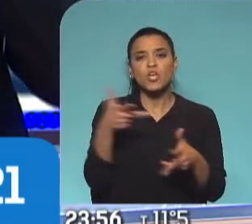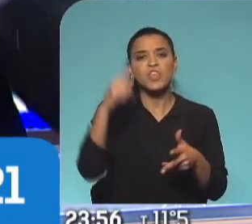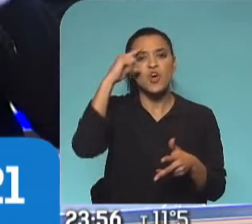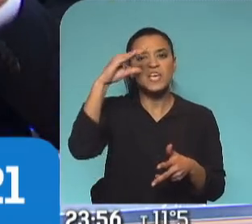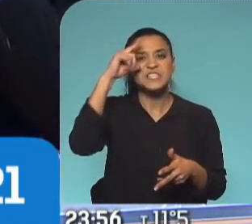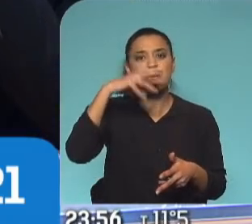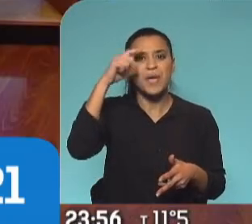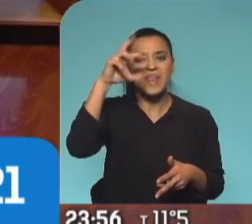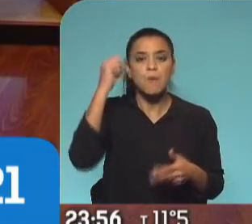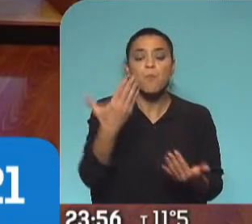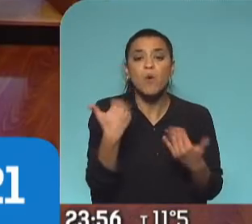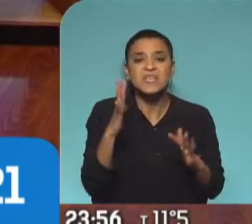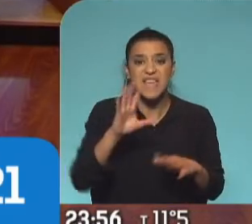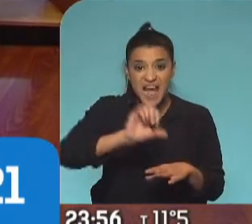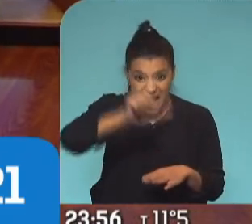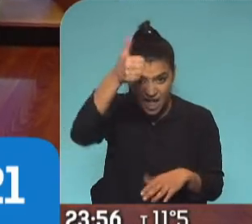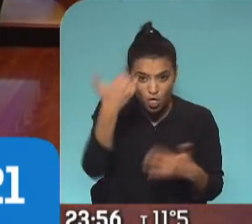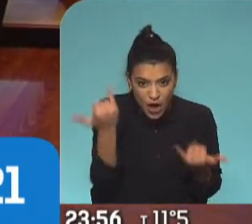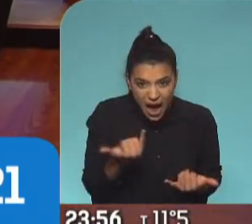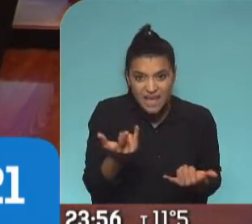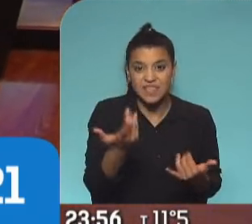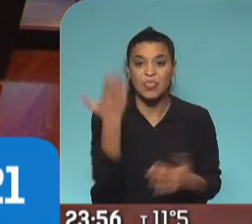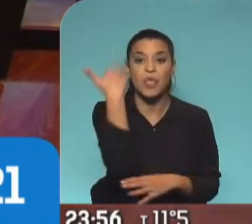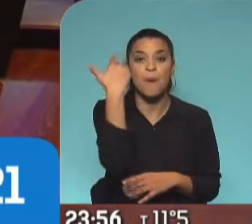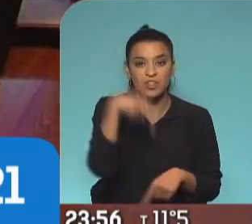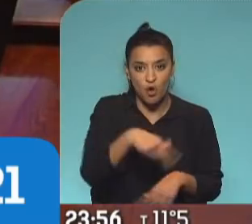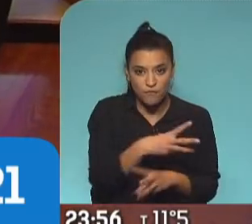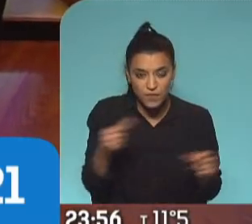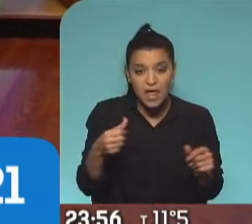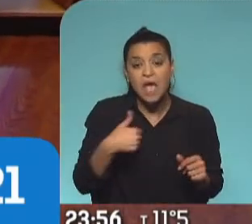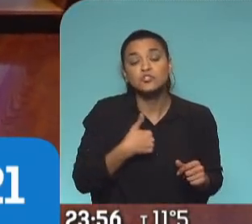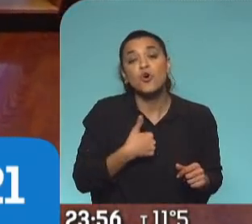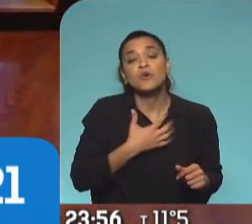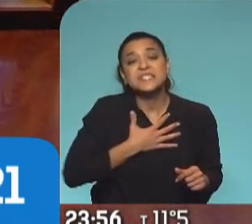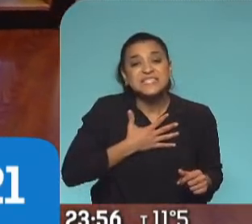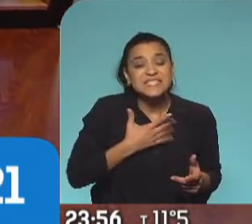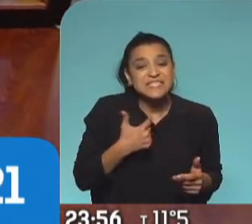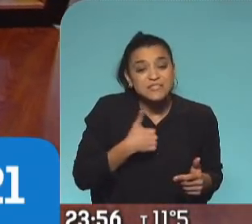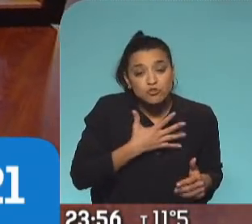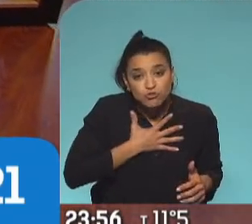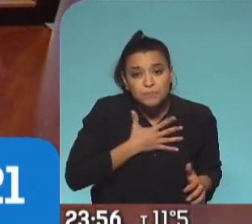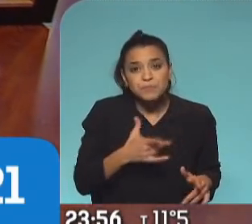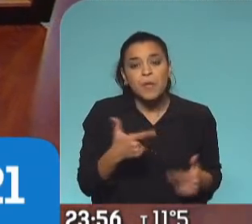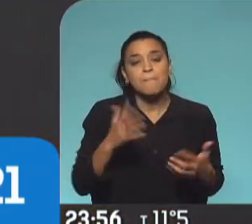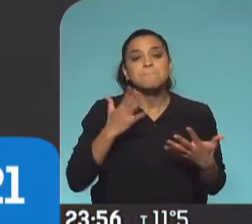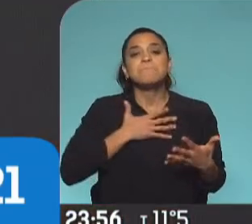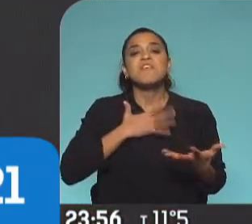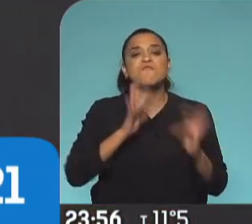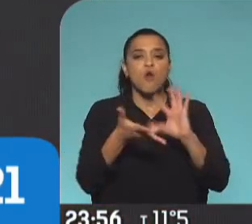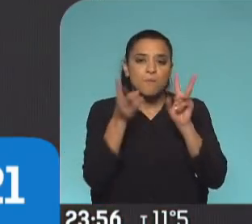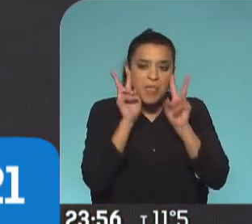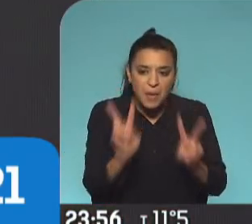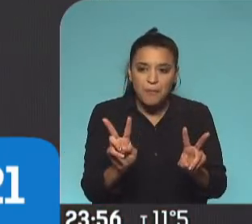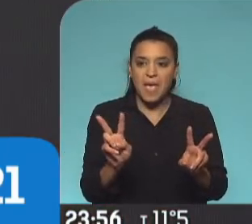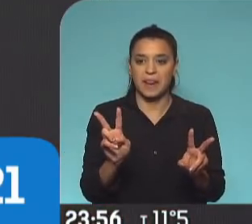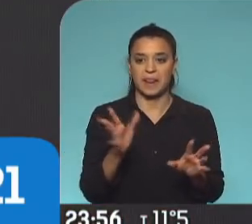pregunta es, ¿puede hablarse de un ganador después del debate de hoy? A mí me da la sensación, desde mi punto de vista y desde la mirada que yo